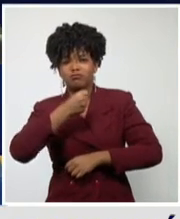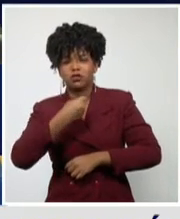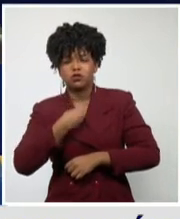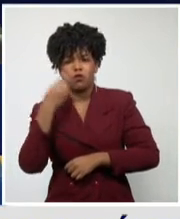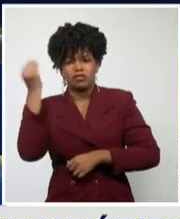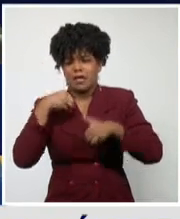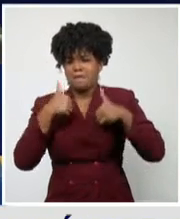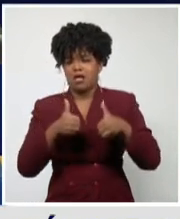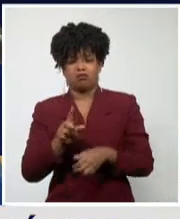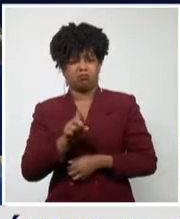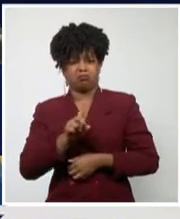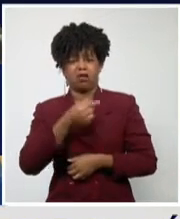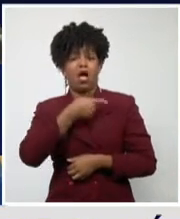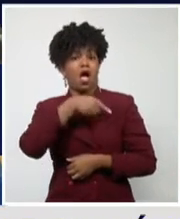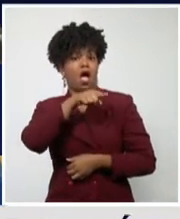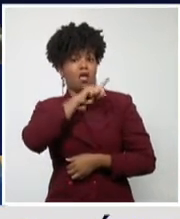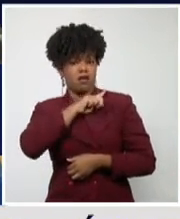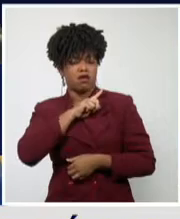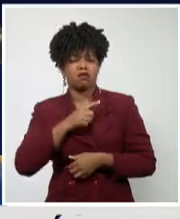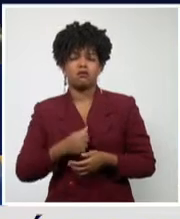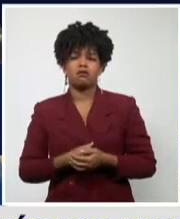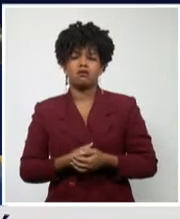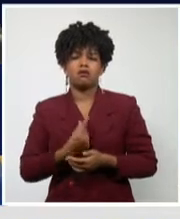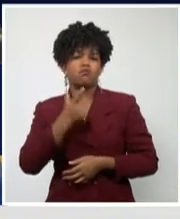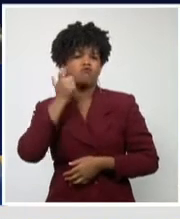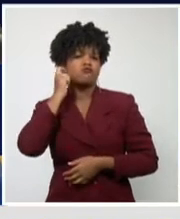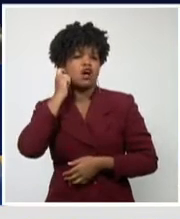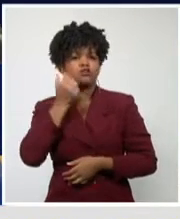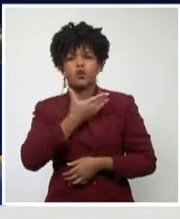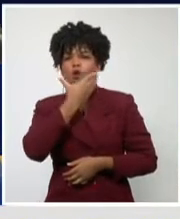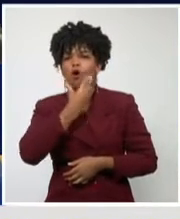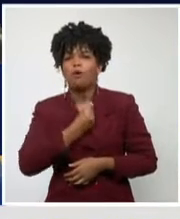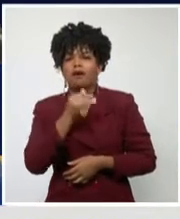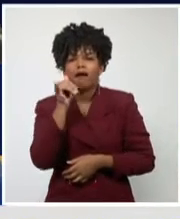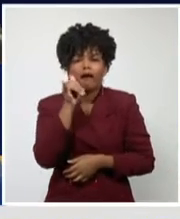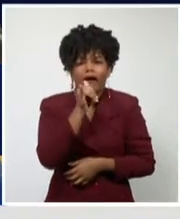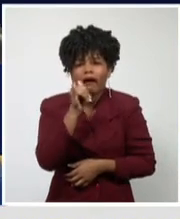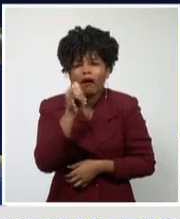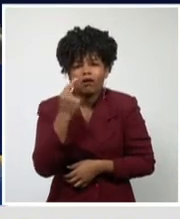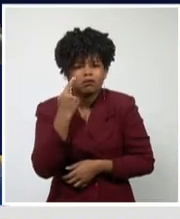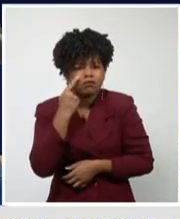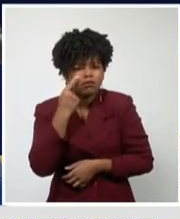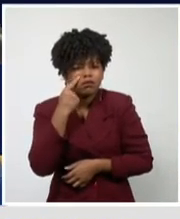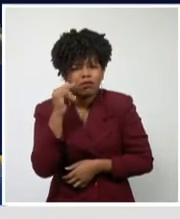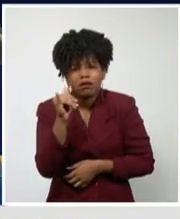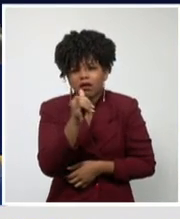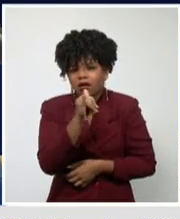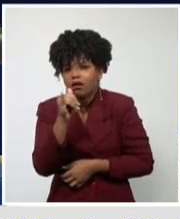Y ayer o antier había un muchacho joven aquí con una cámara que yo lo veía desde diferentes lugares,